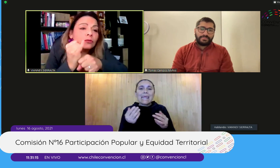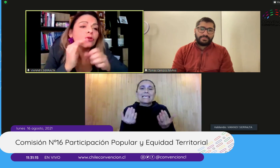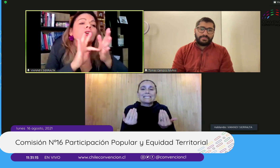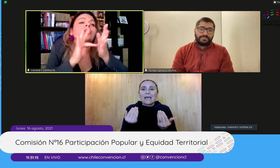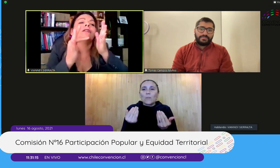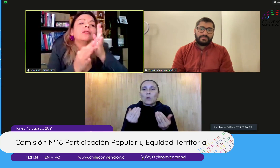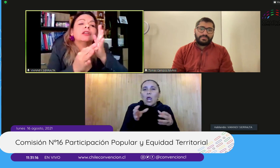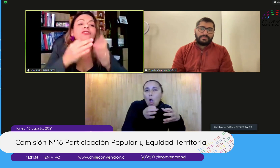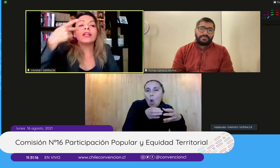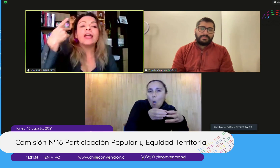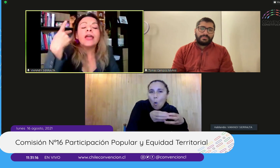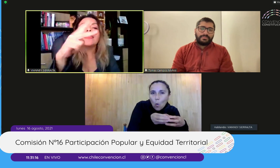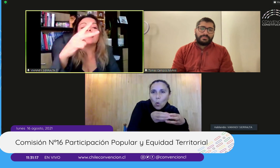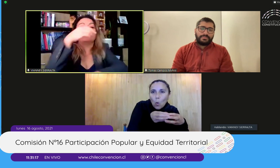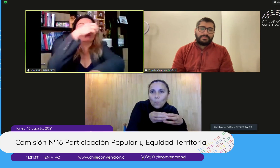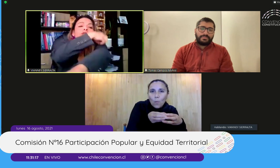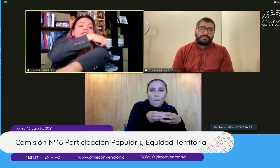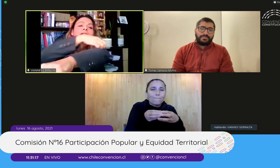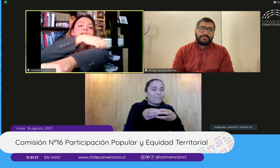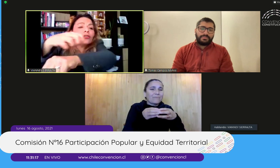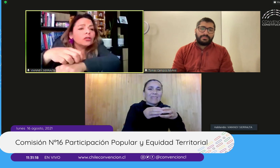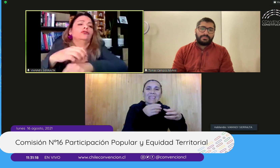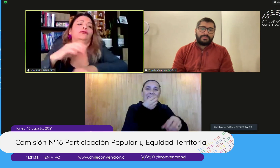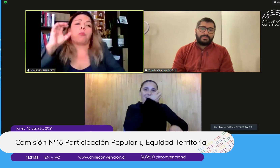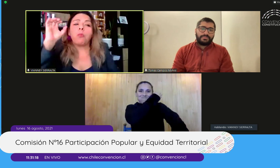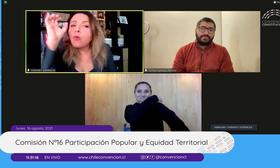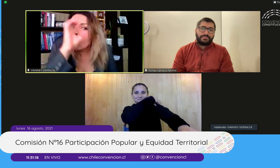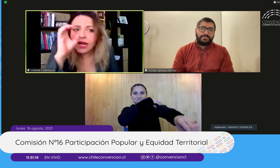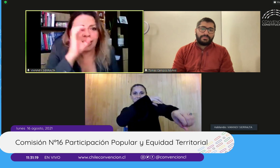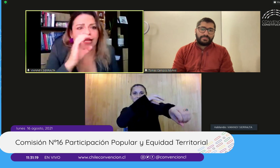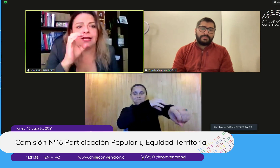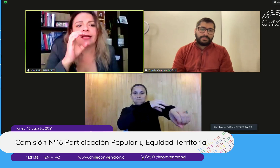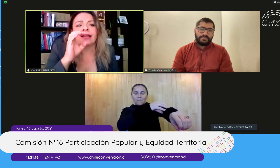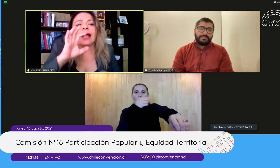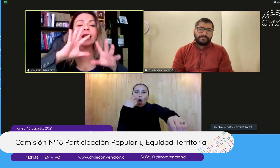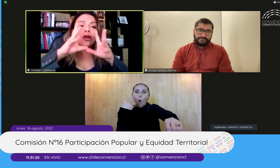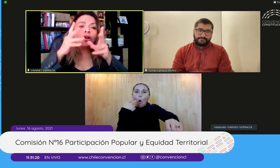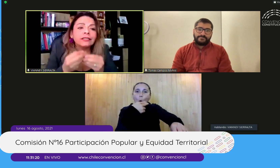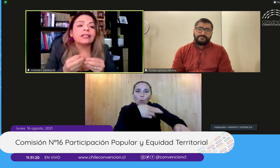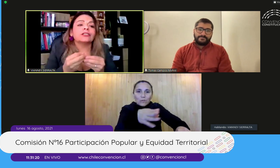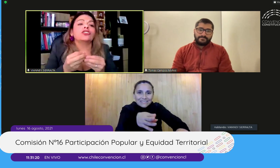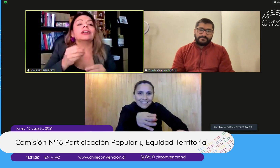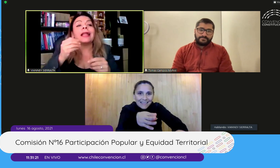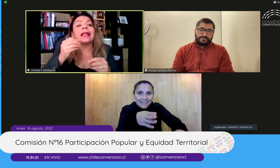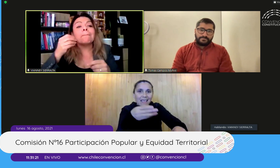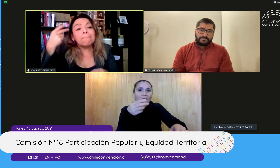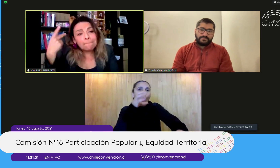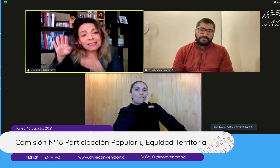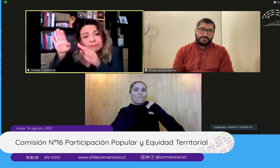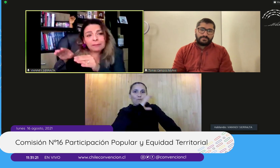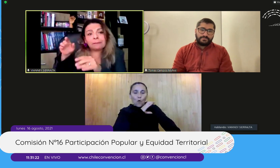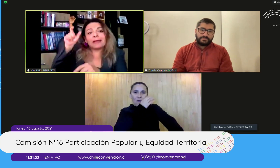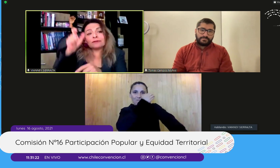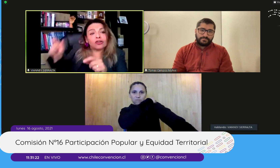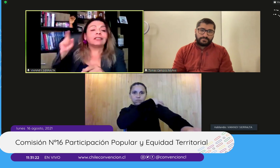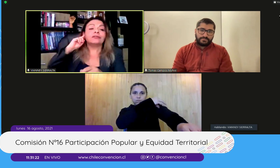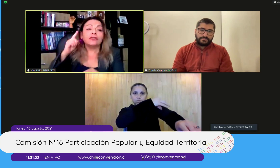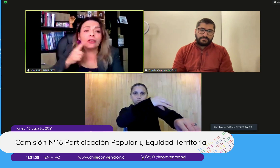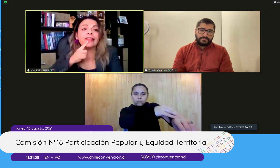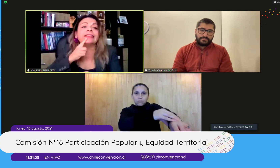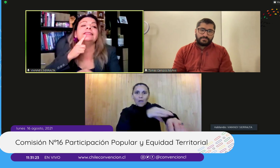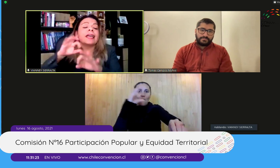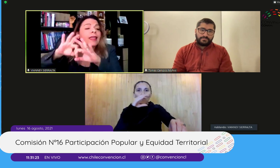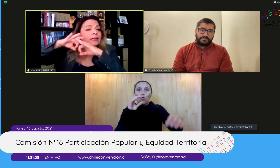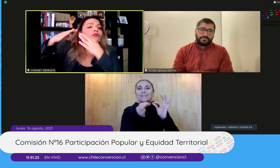las instituciones, las fundaciones de sus territorios. Búsquenlas a las organizaciones. Las mismas